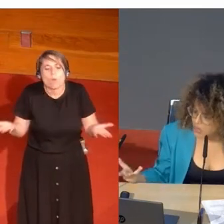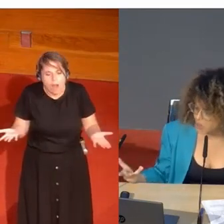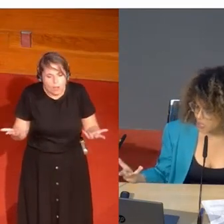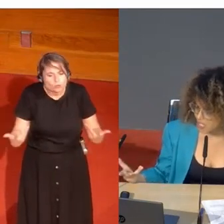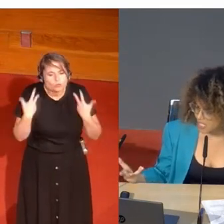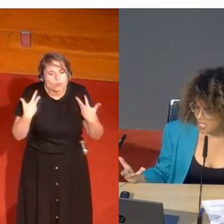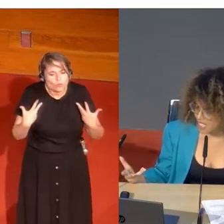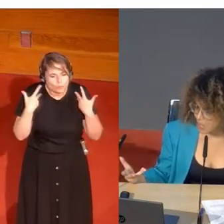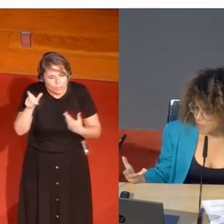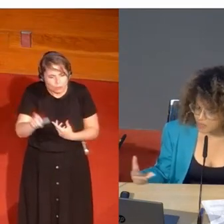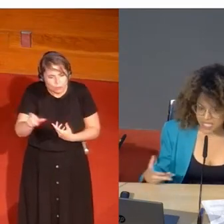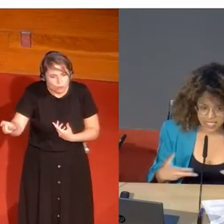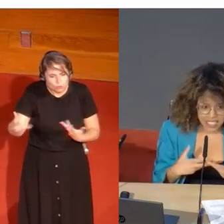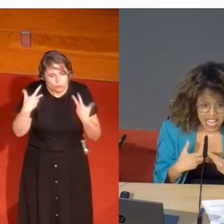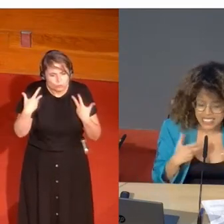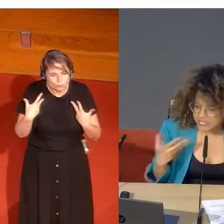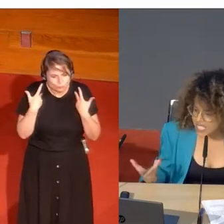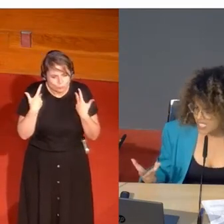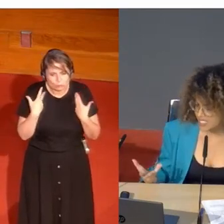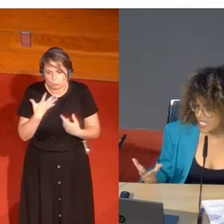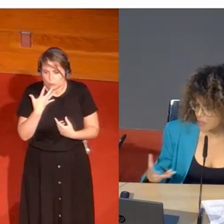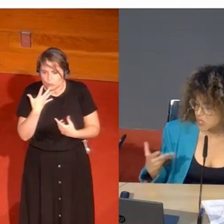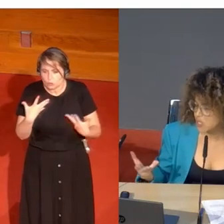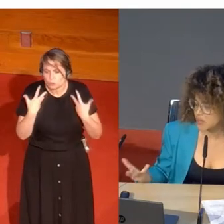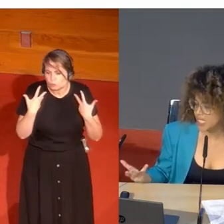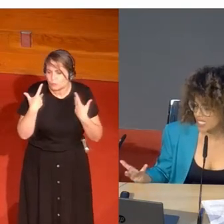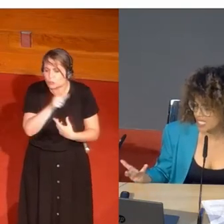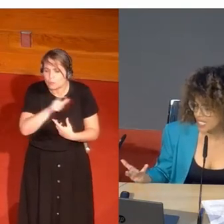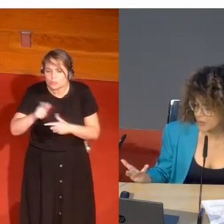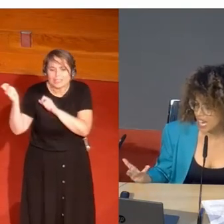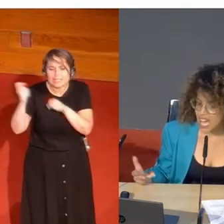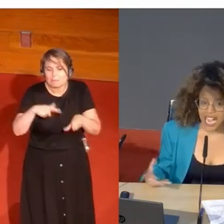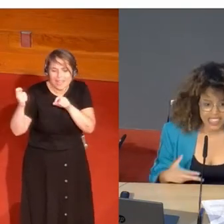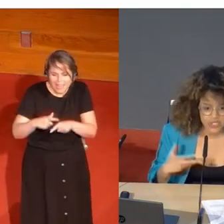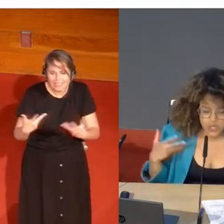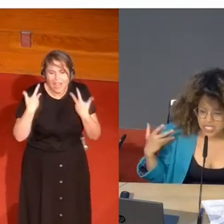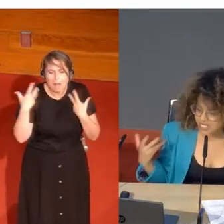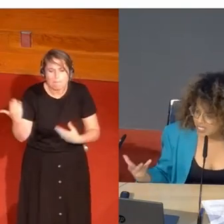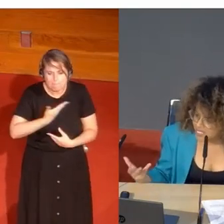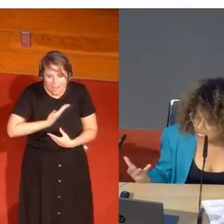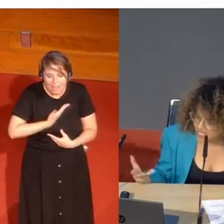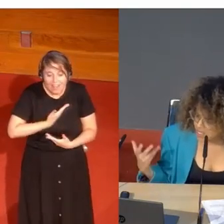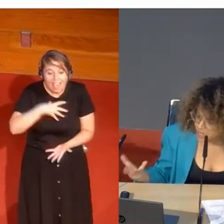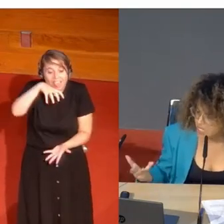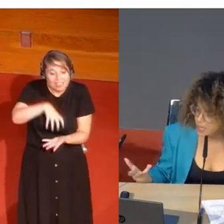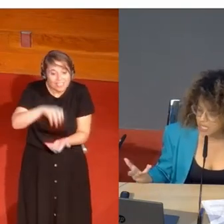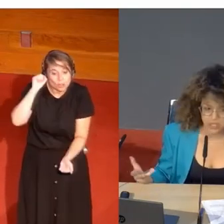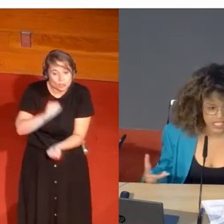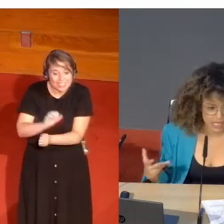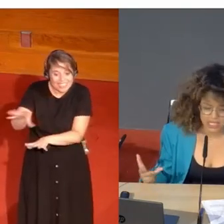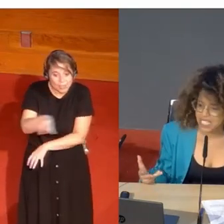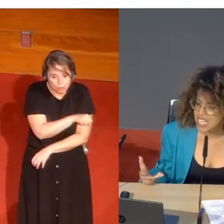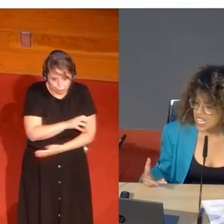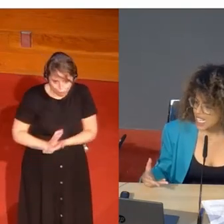sufrimiento eh atraviesan las personas migrantes en Libia hay centros de de detención en